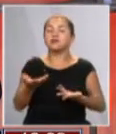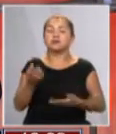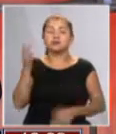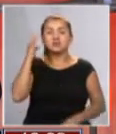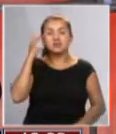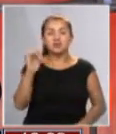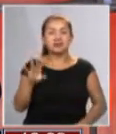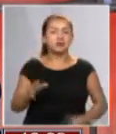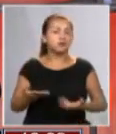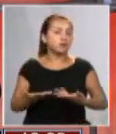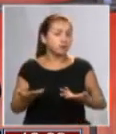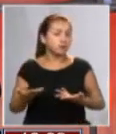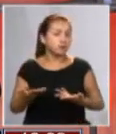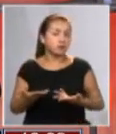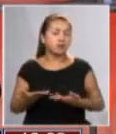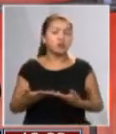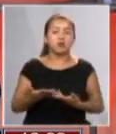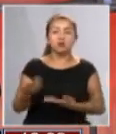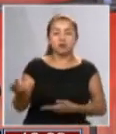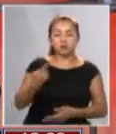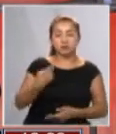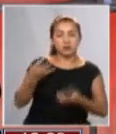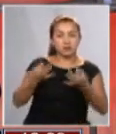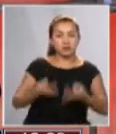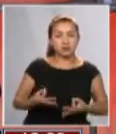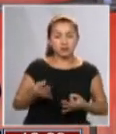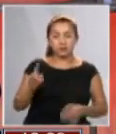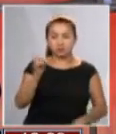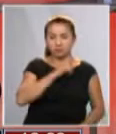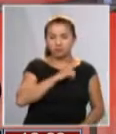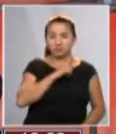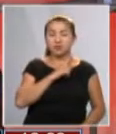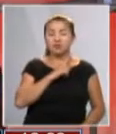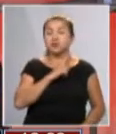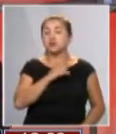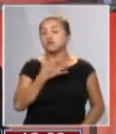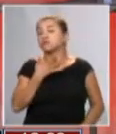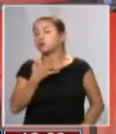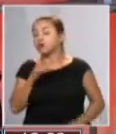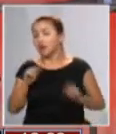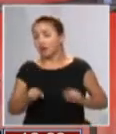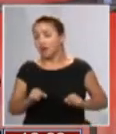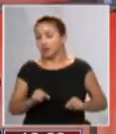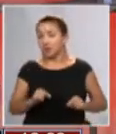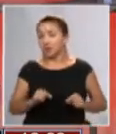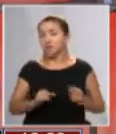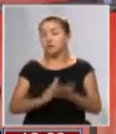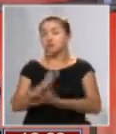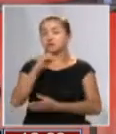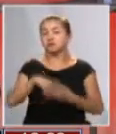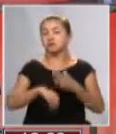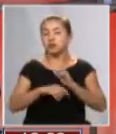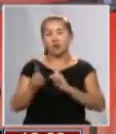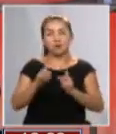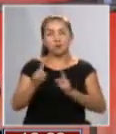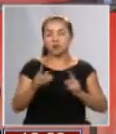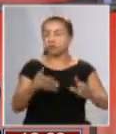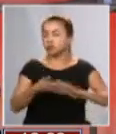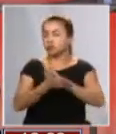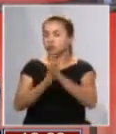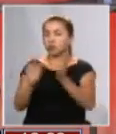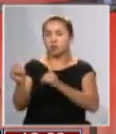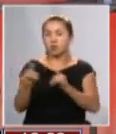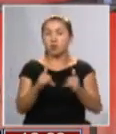ser el resultado definitivo de la sentencia, porque aquí va a entrar a operar todo un juego